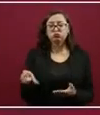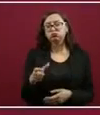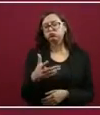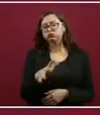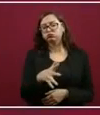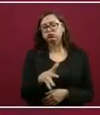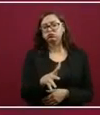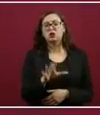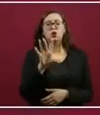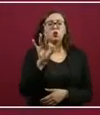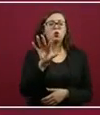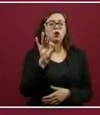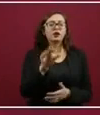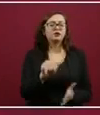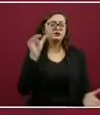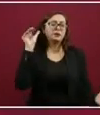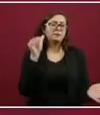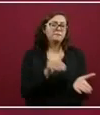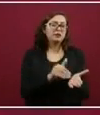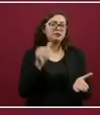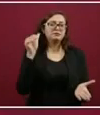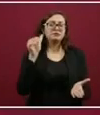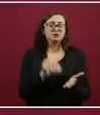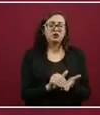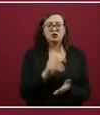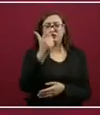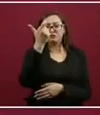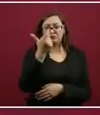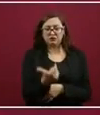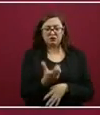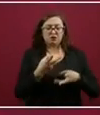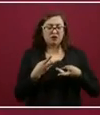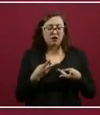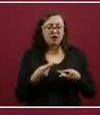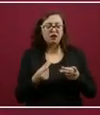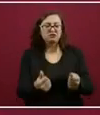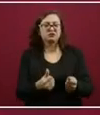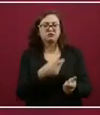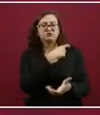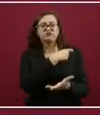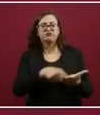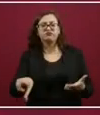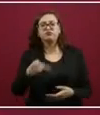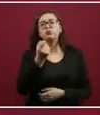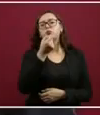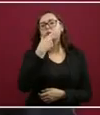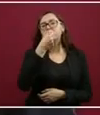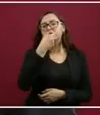alrededor de 40 mil millones de pesos en medicamentos,